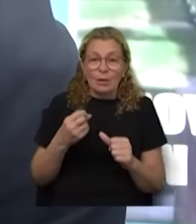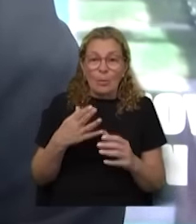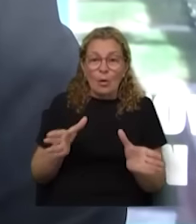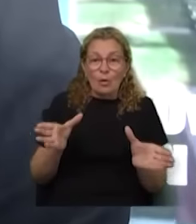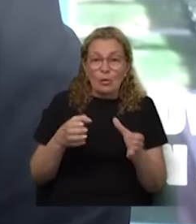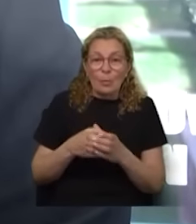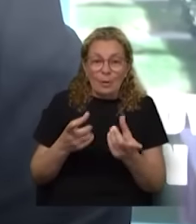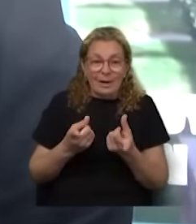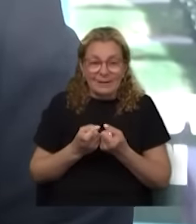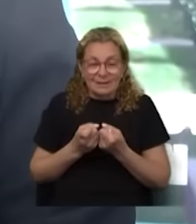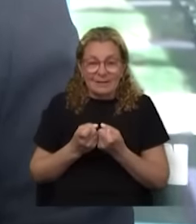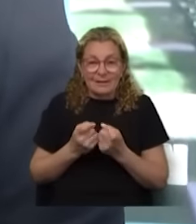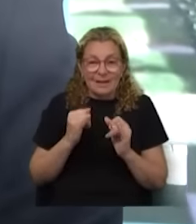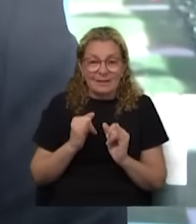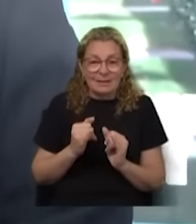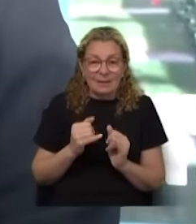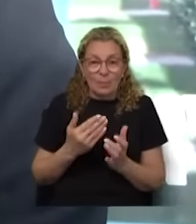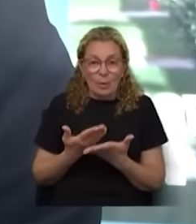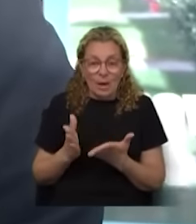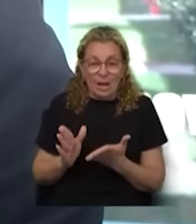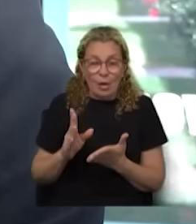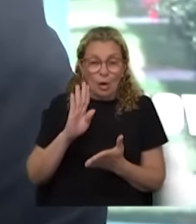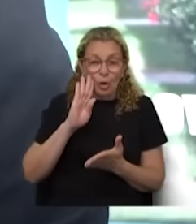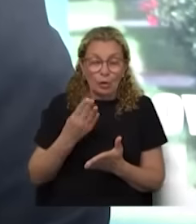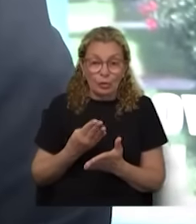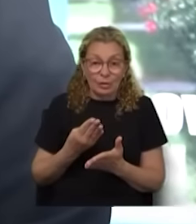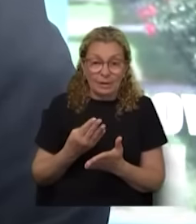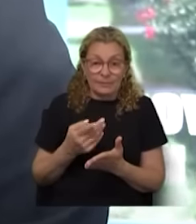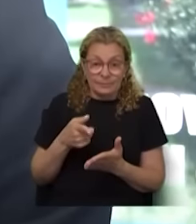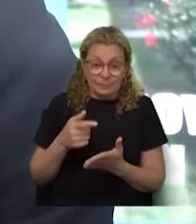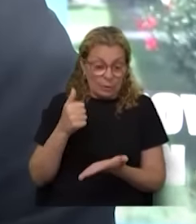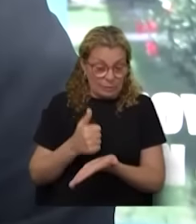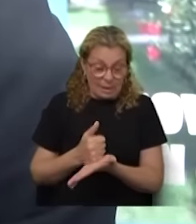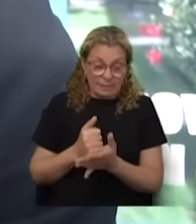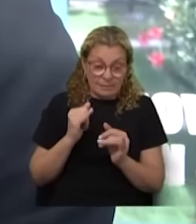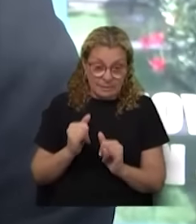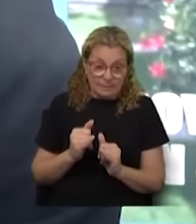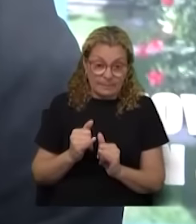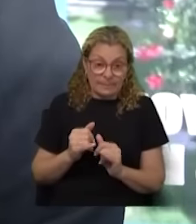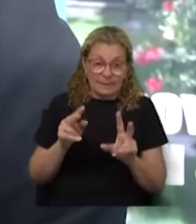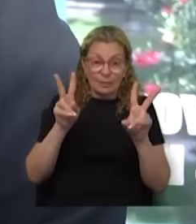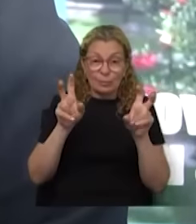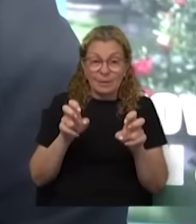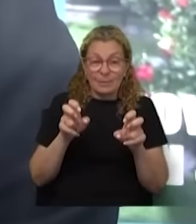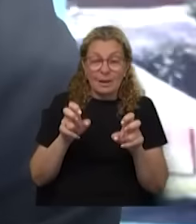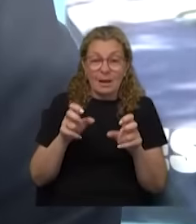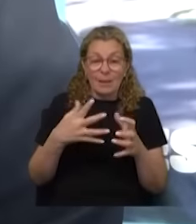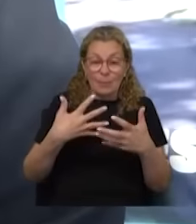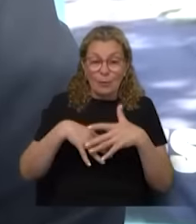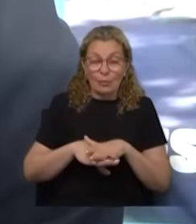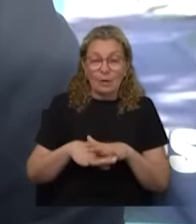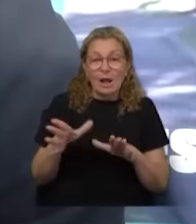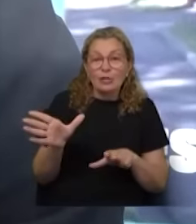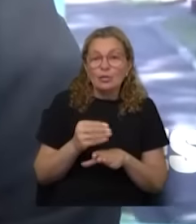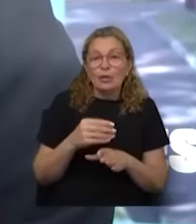bueno la necesidad de de bueno de por un lado reconocer que el fenómeno existe eh que es un tema que involucra a toda la